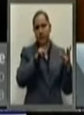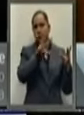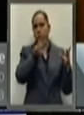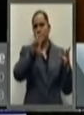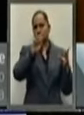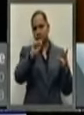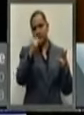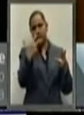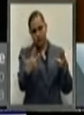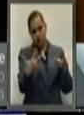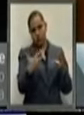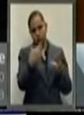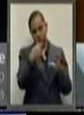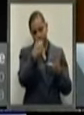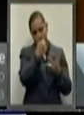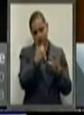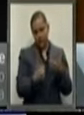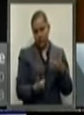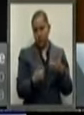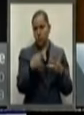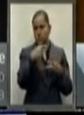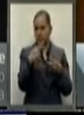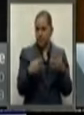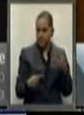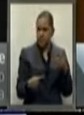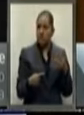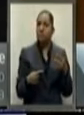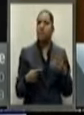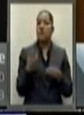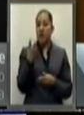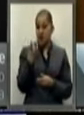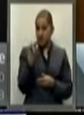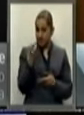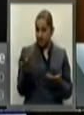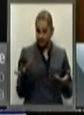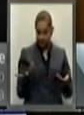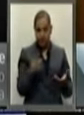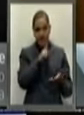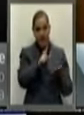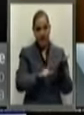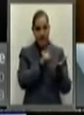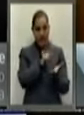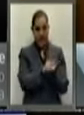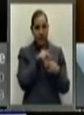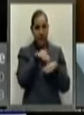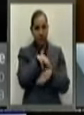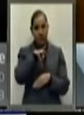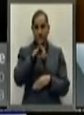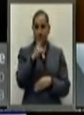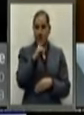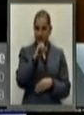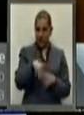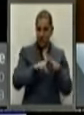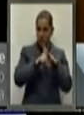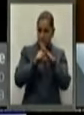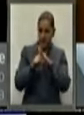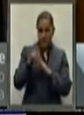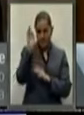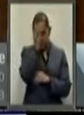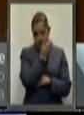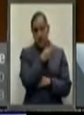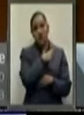3.868 respectivamente. En este sentido, la Ley de Migración, en su artículo 66, establece que el